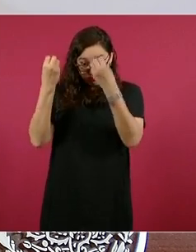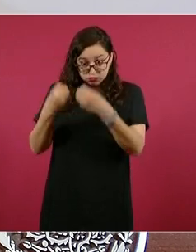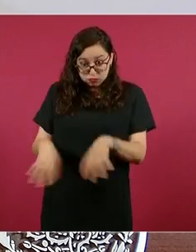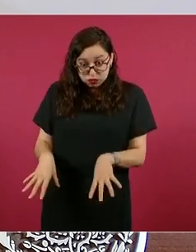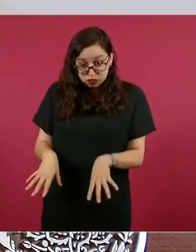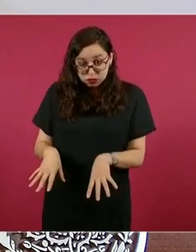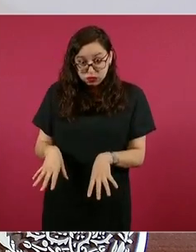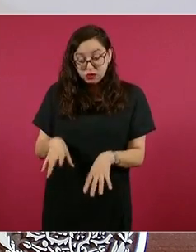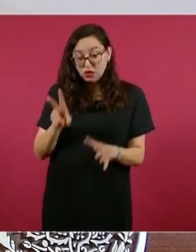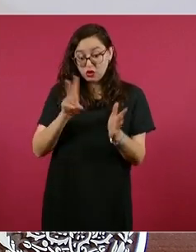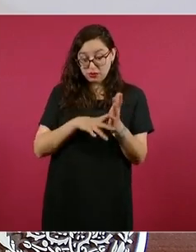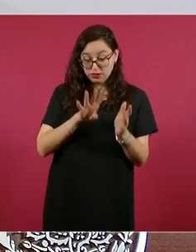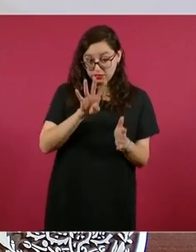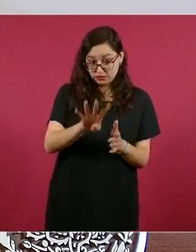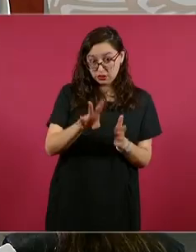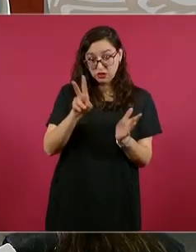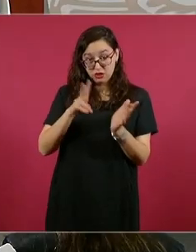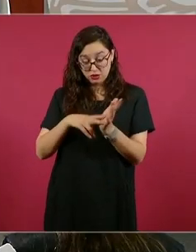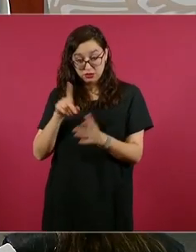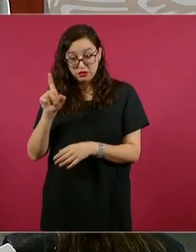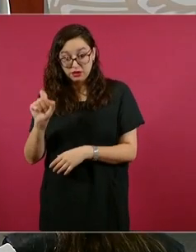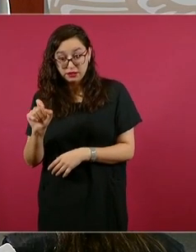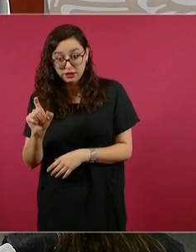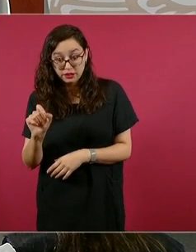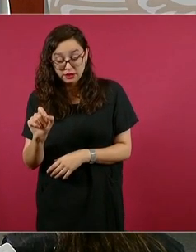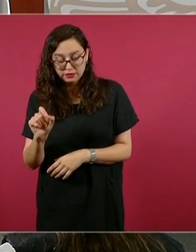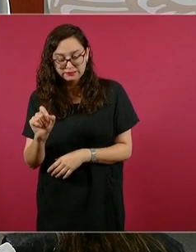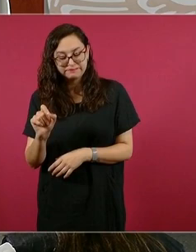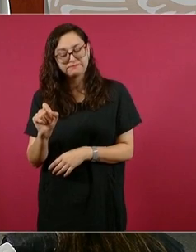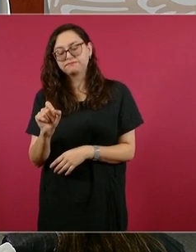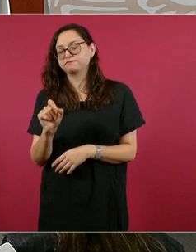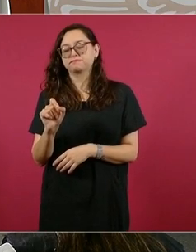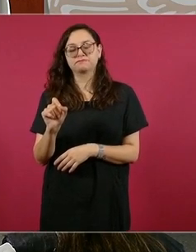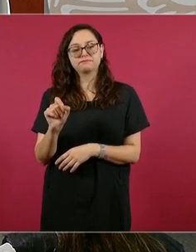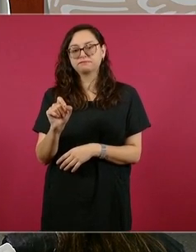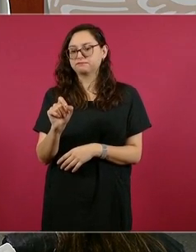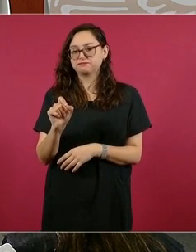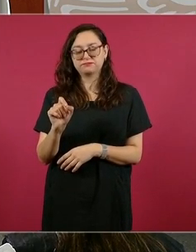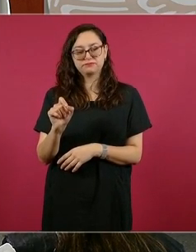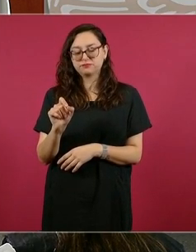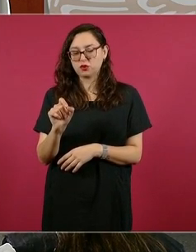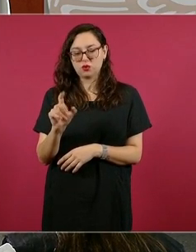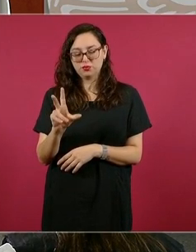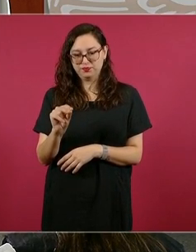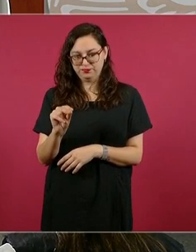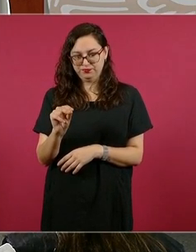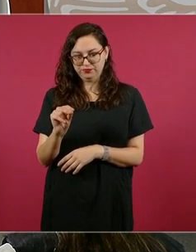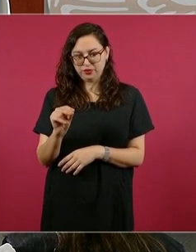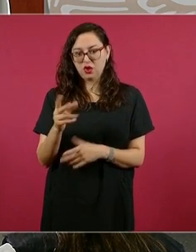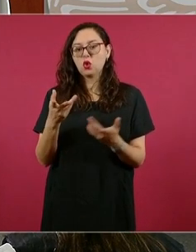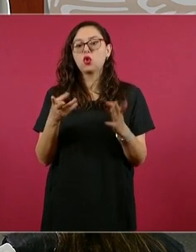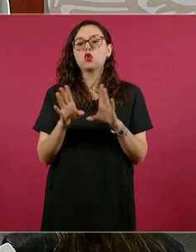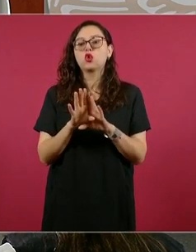cuentas públicas 2019 y 2020, se tiene la siguiente